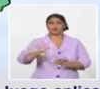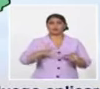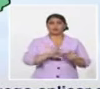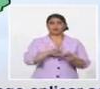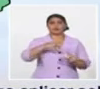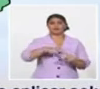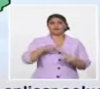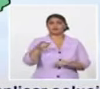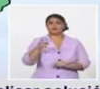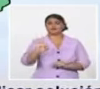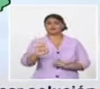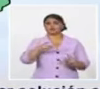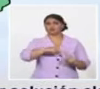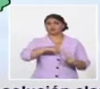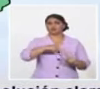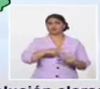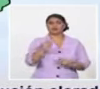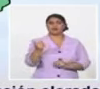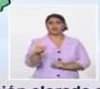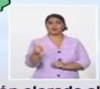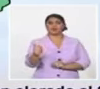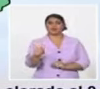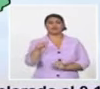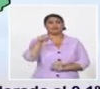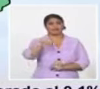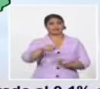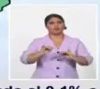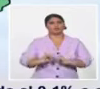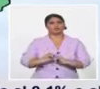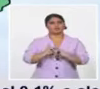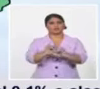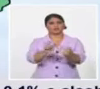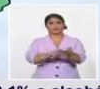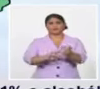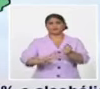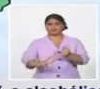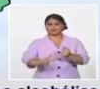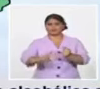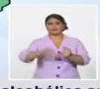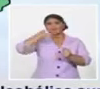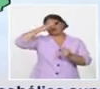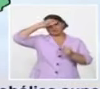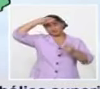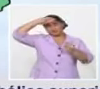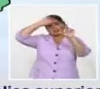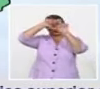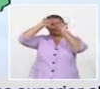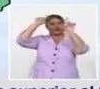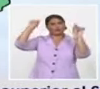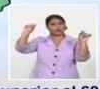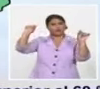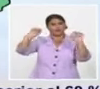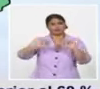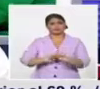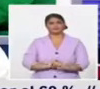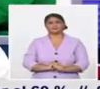10. Este es el comportamiento de los casos confirmados en el día de ayer en nuestro